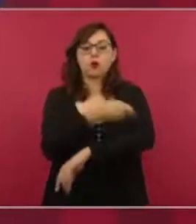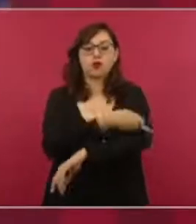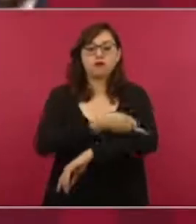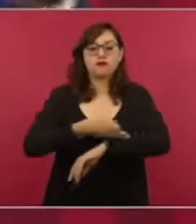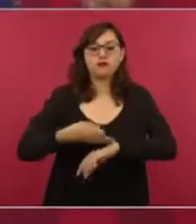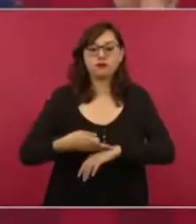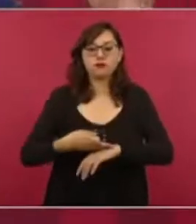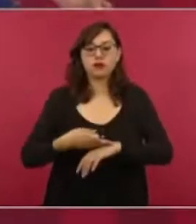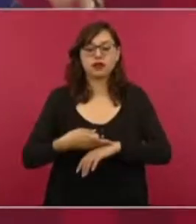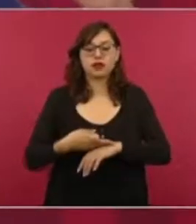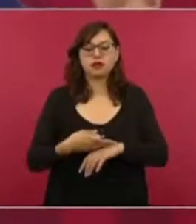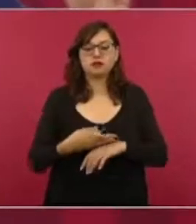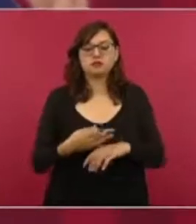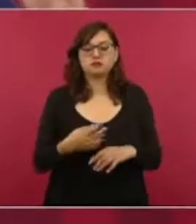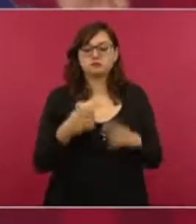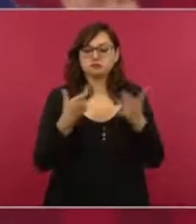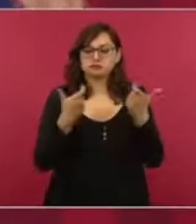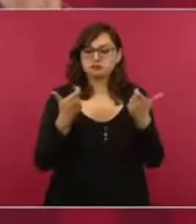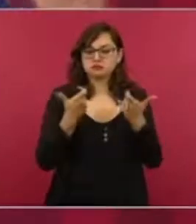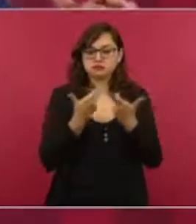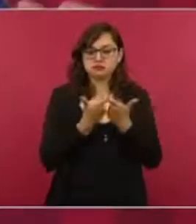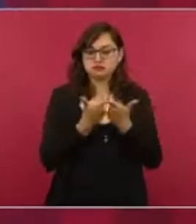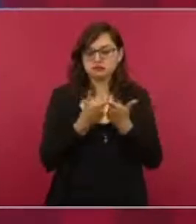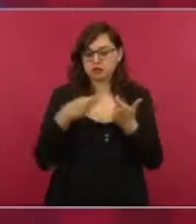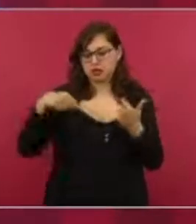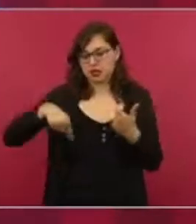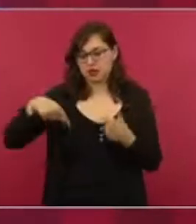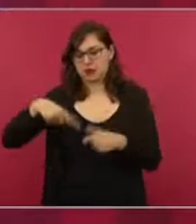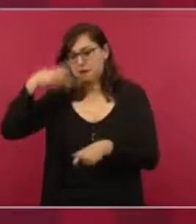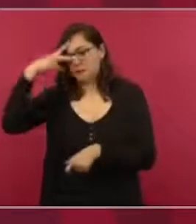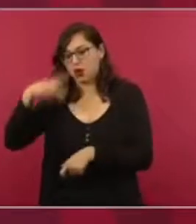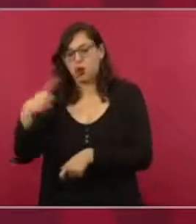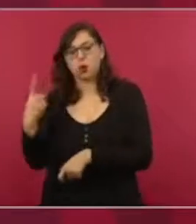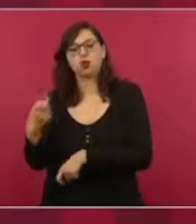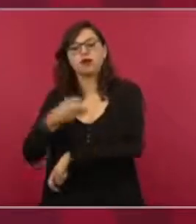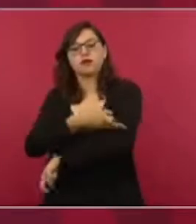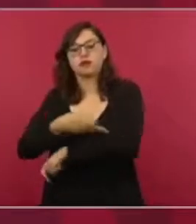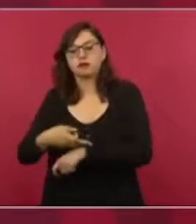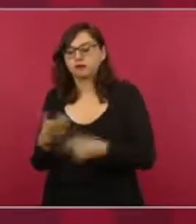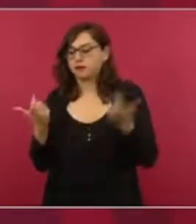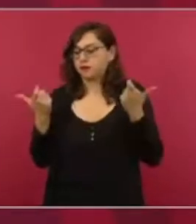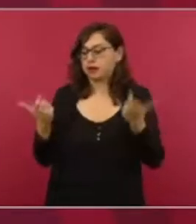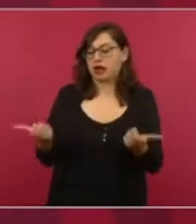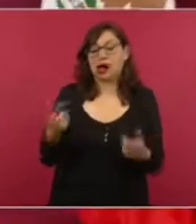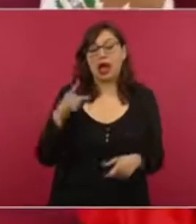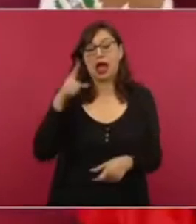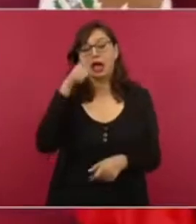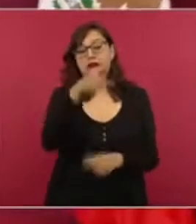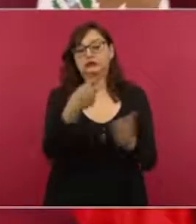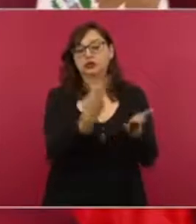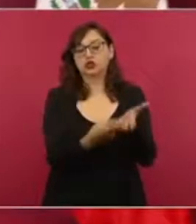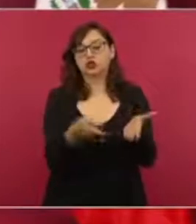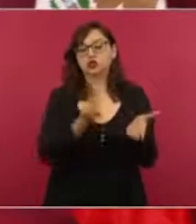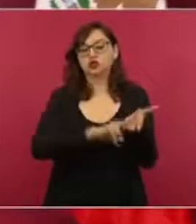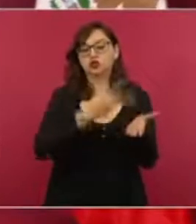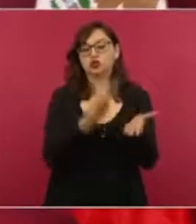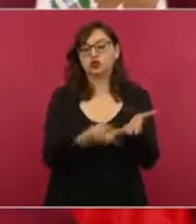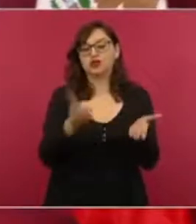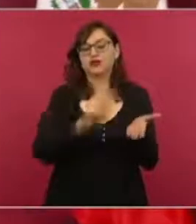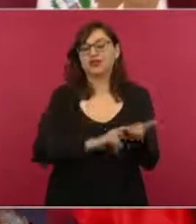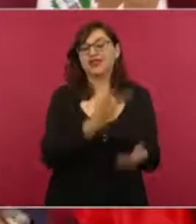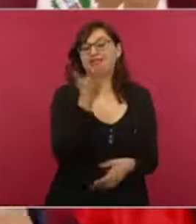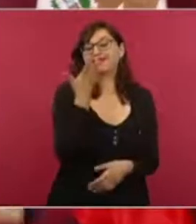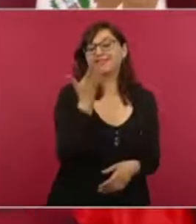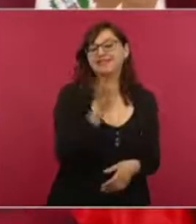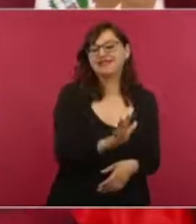con los mismos ingresos que en México paga 10 veces más por la luz que lo